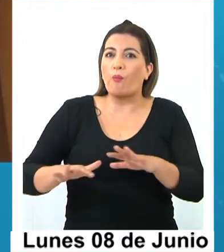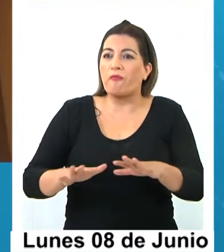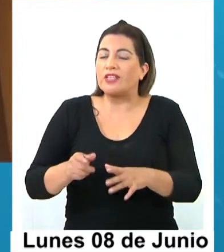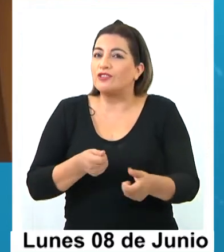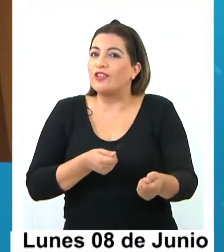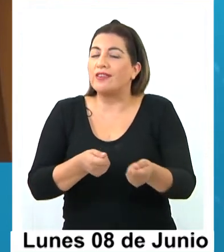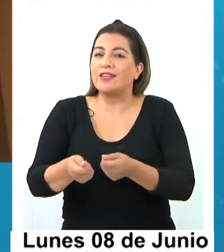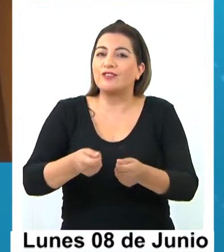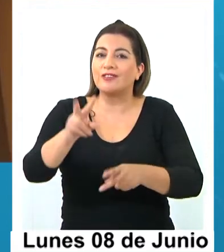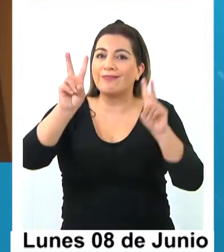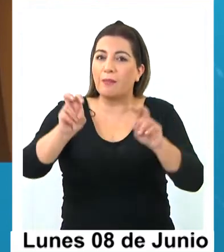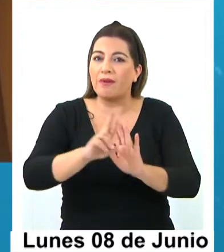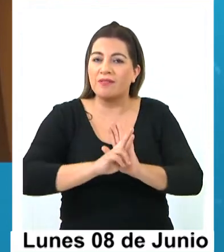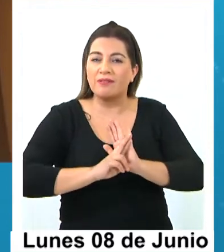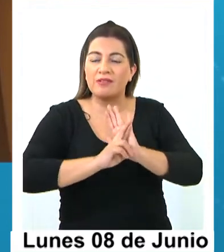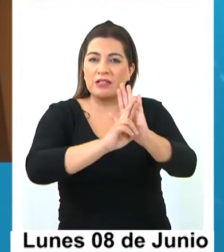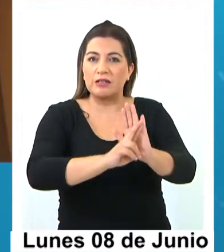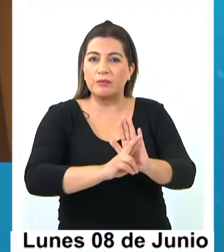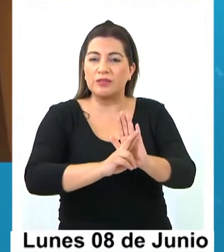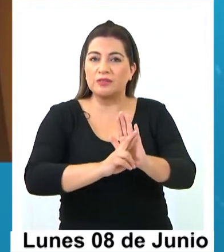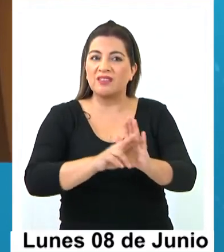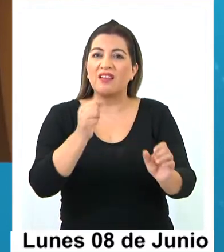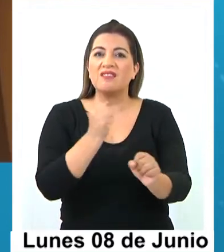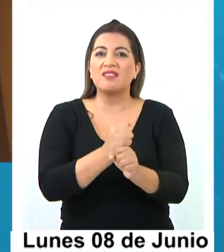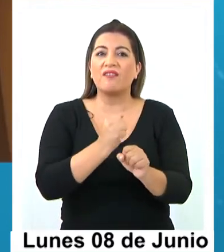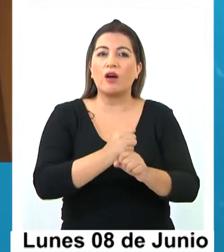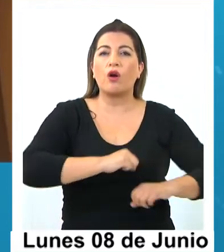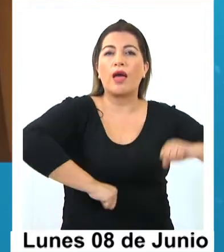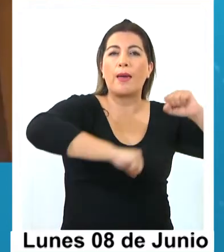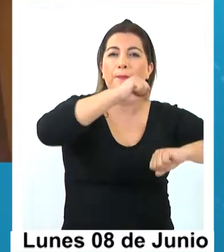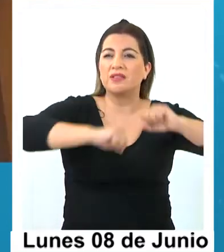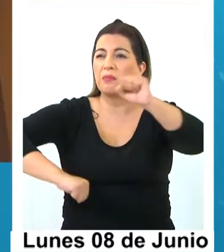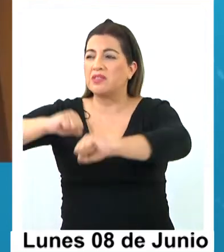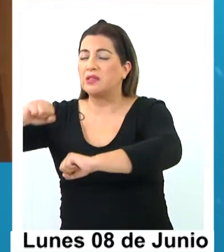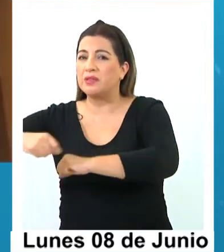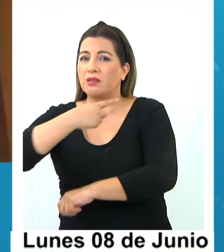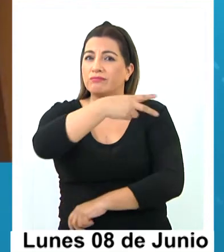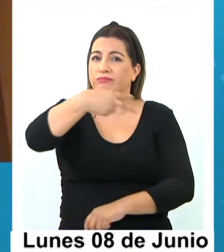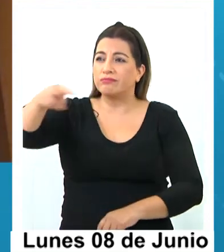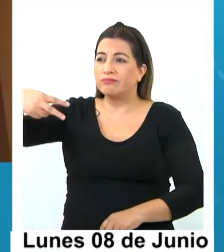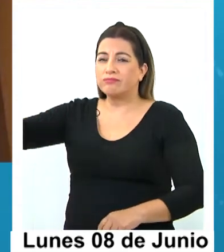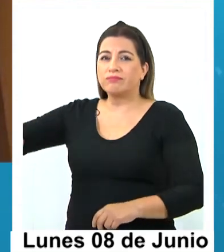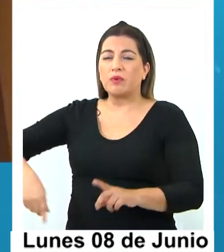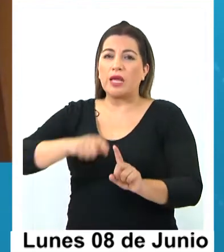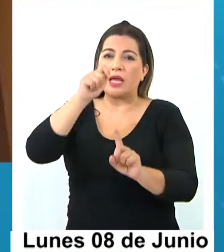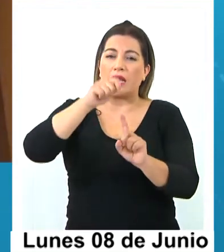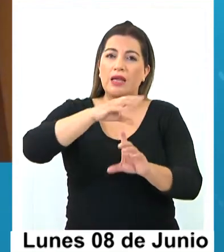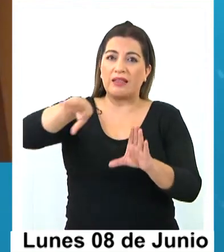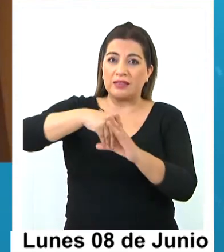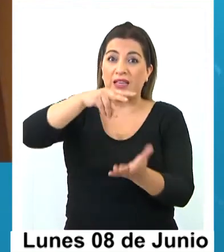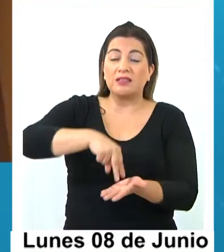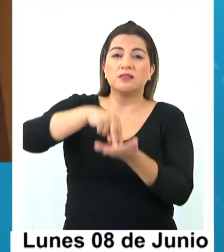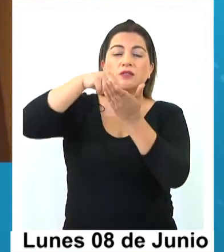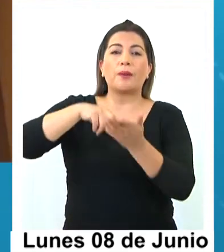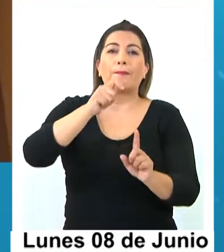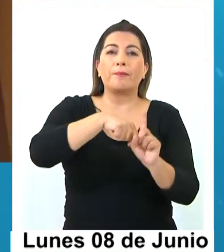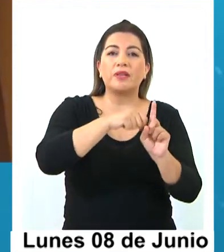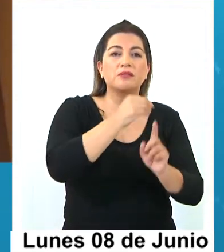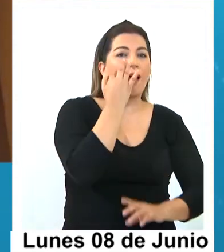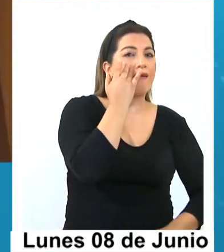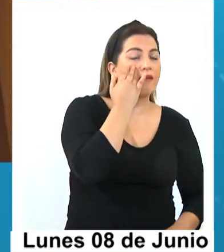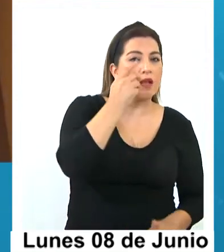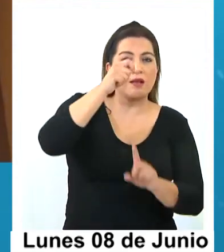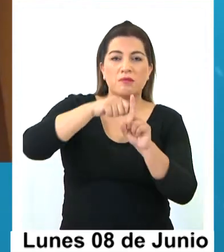de negocios de lo que representa la operación de las empresas que operan en Zona Franca durante los meses de abril y